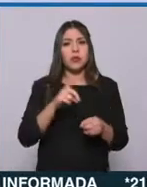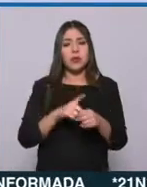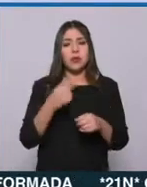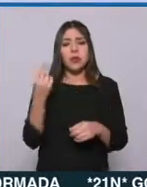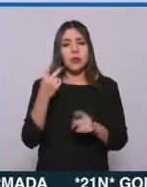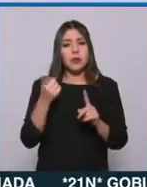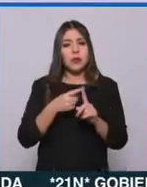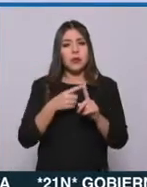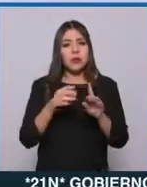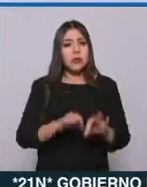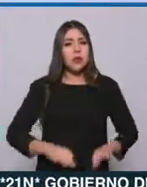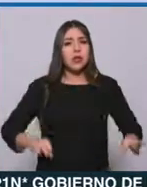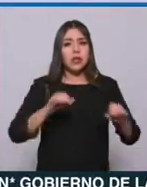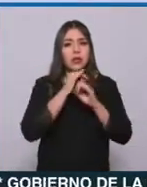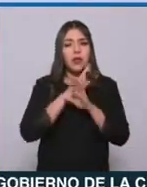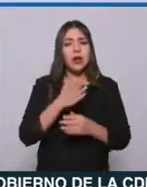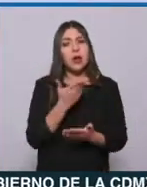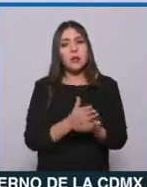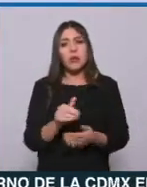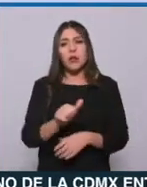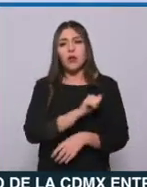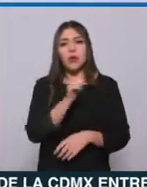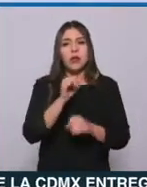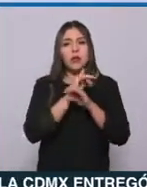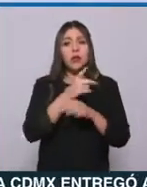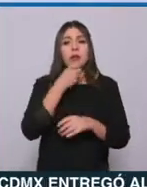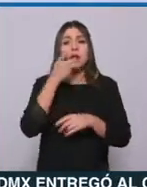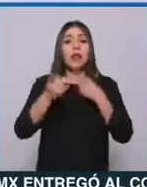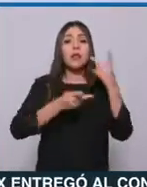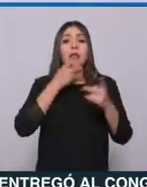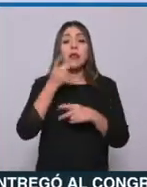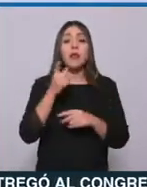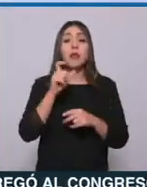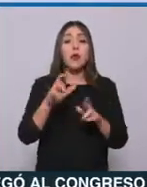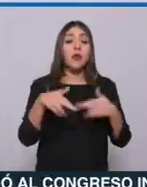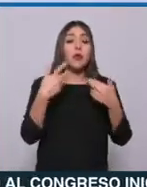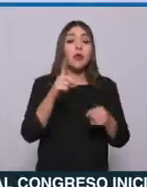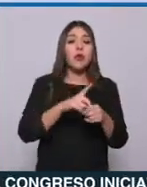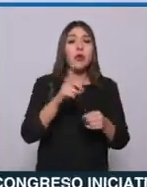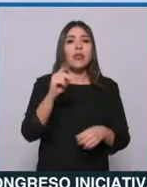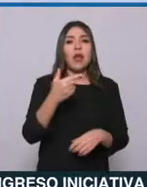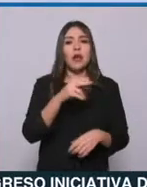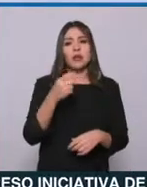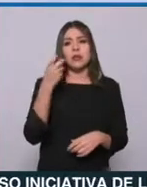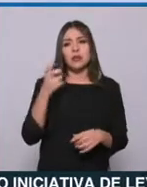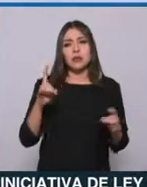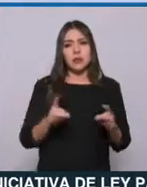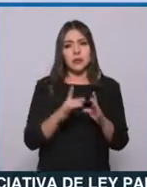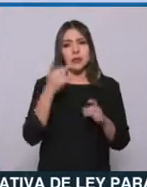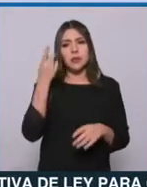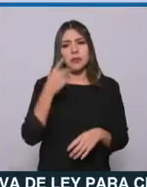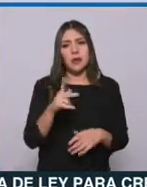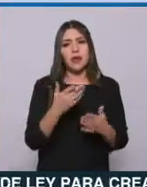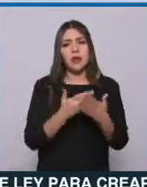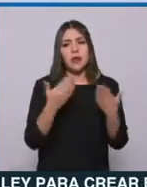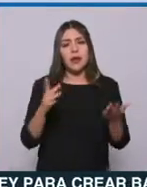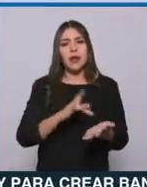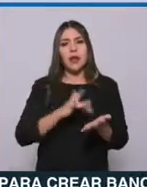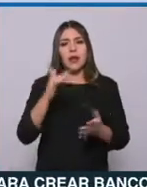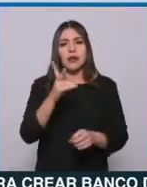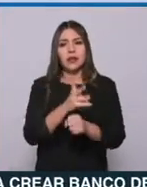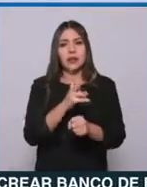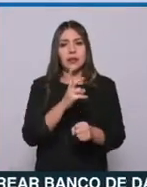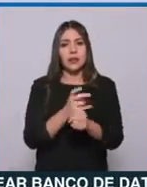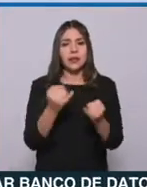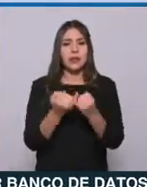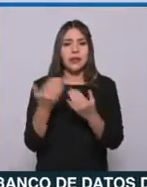que tenemos algunos mitos que le hacen daño a la donación. Eso también nos ha afectado un poco, sin embargo gracias a invitaciones como la que